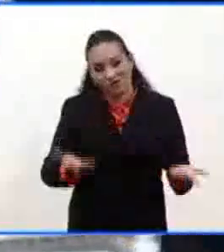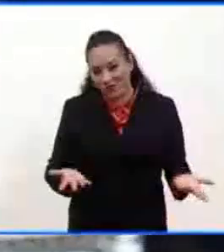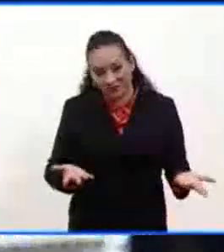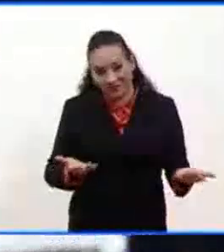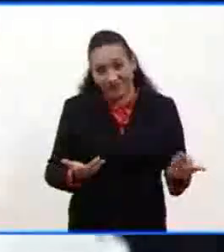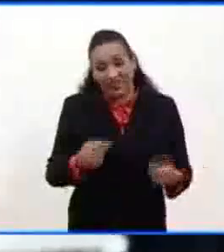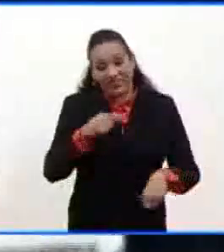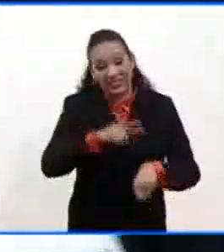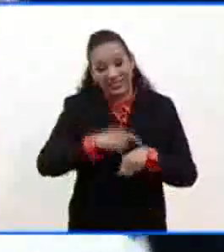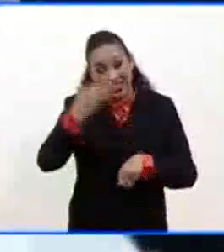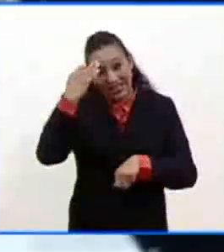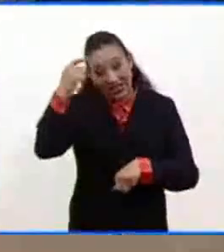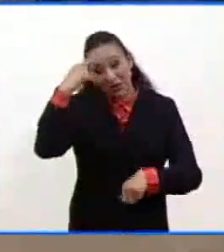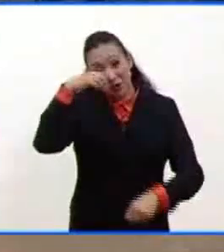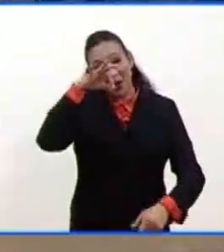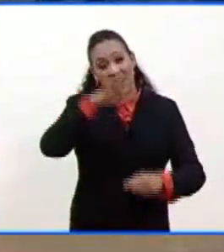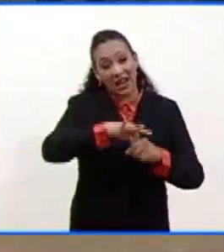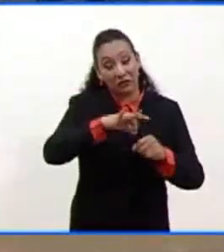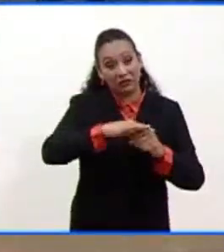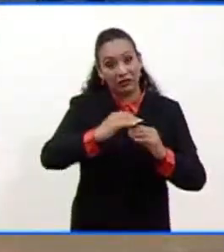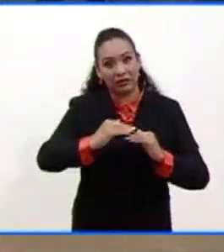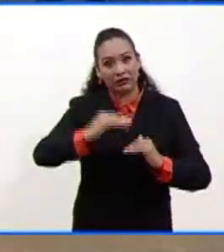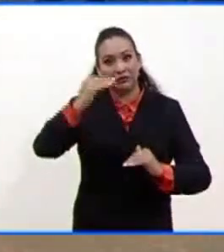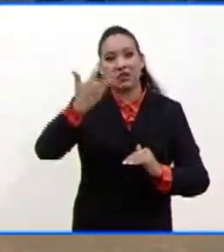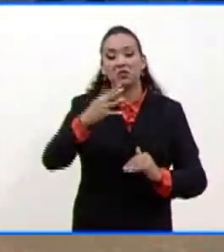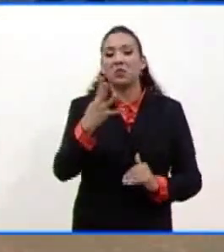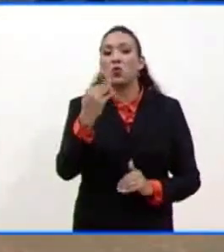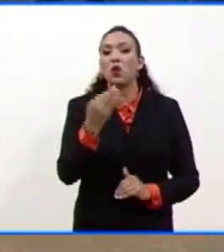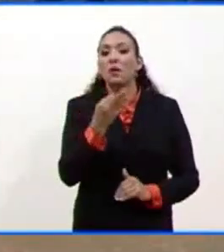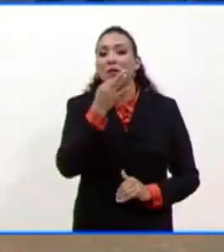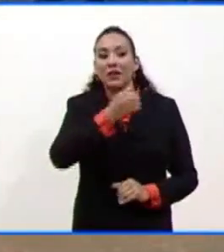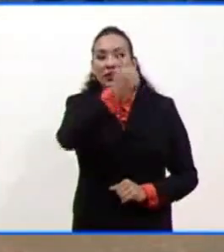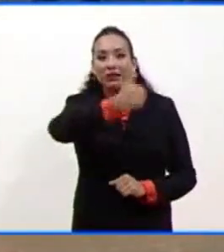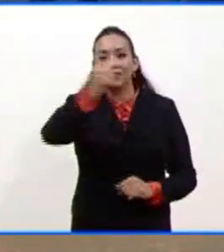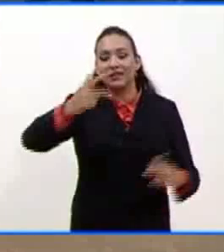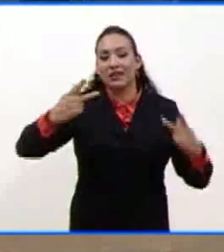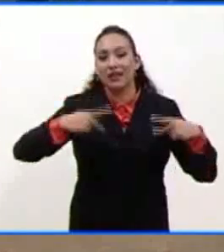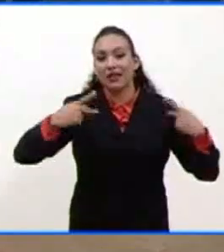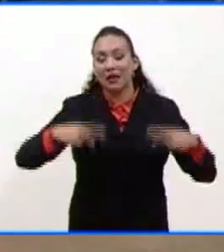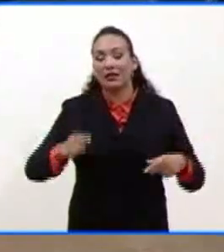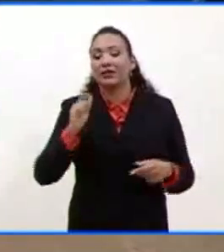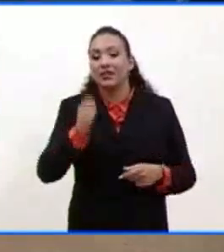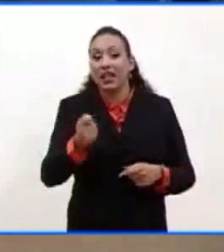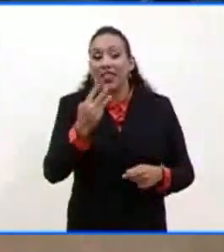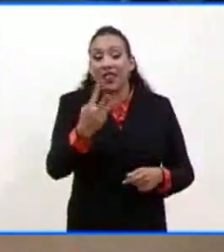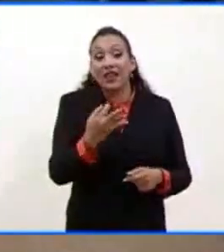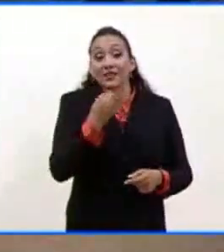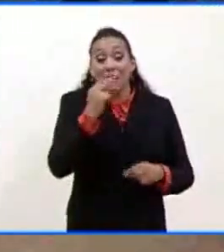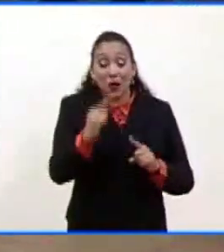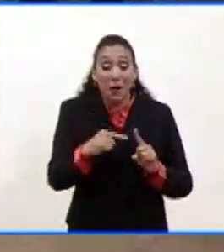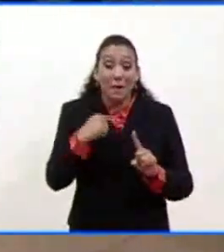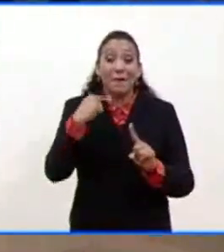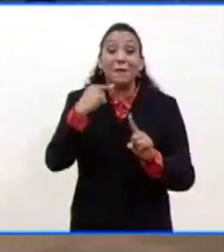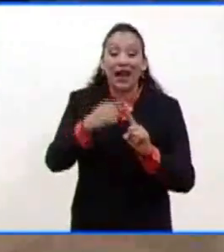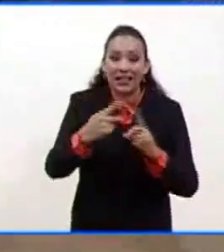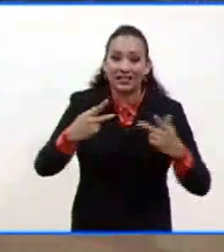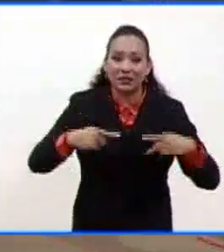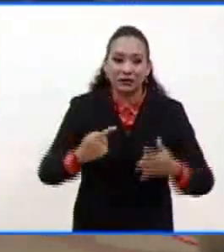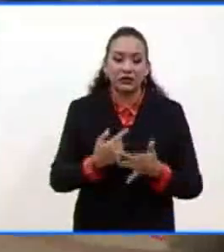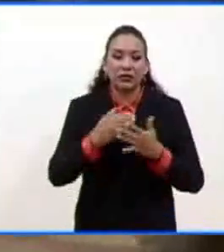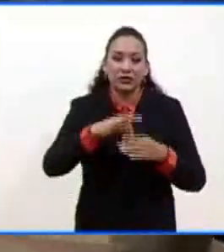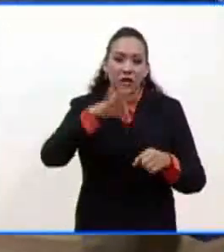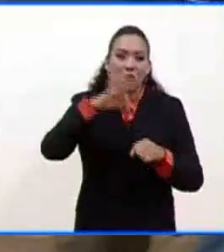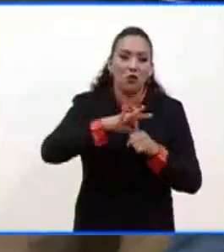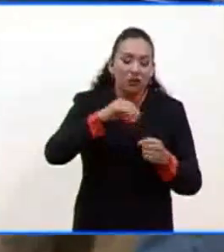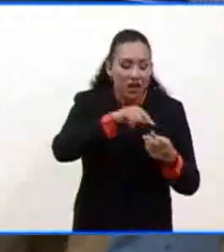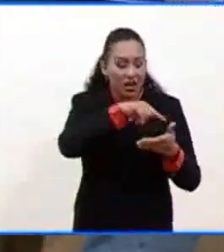el tiempo estimado de votación será superior a los 9 minutos por persona. Es decir, 3 minutos más de lo que se toma en un